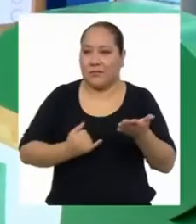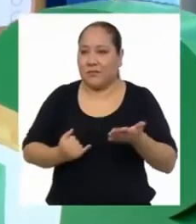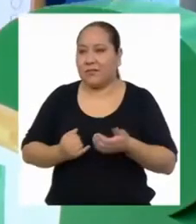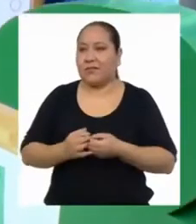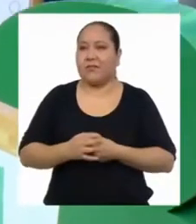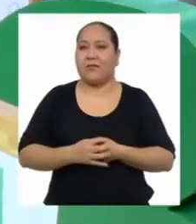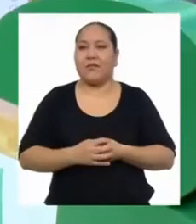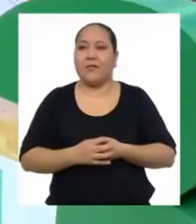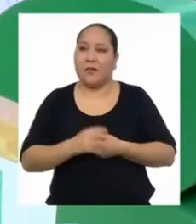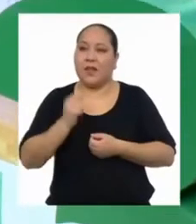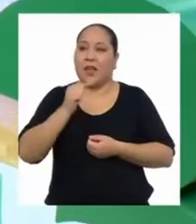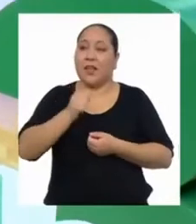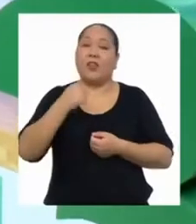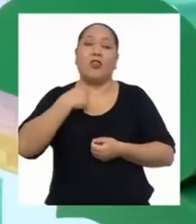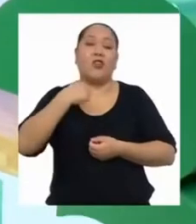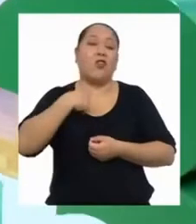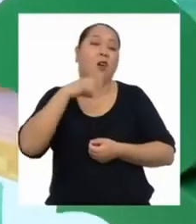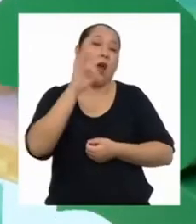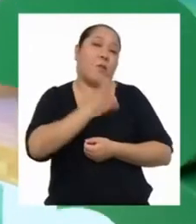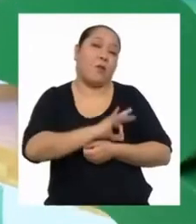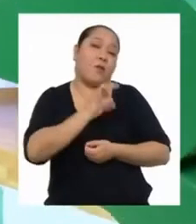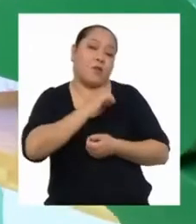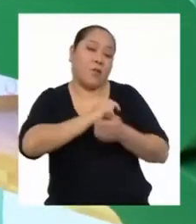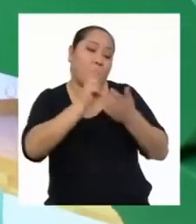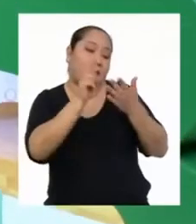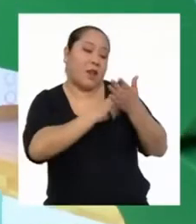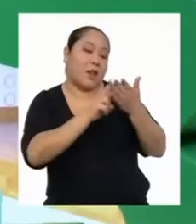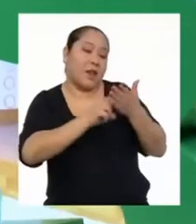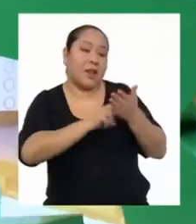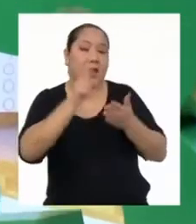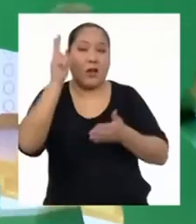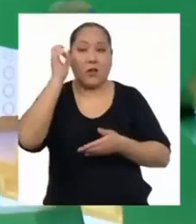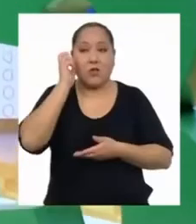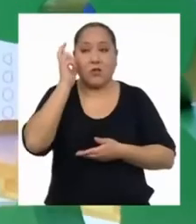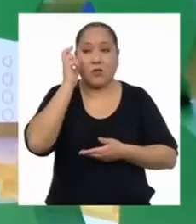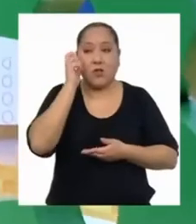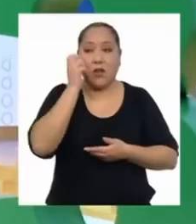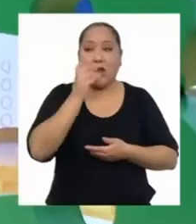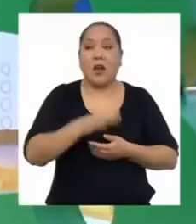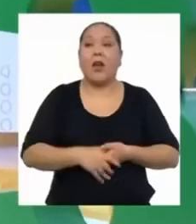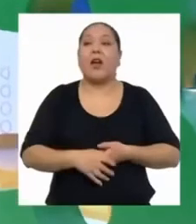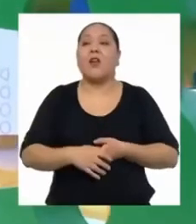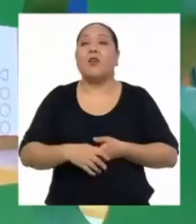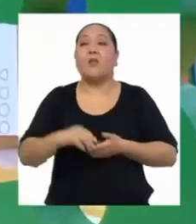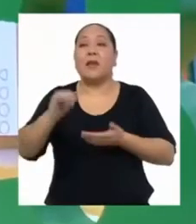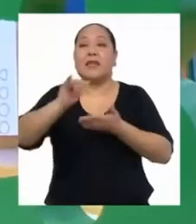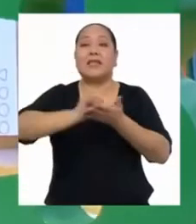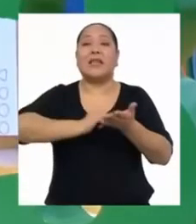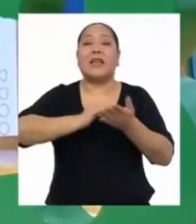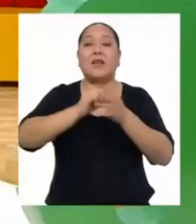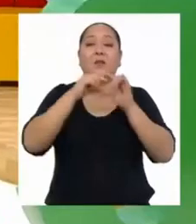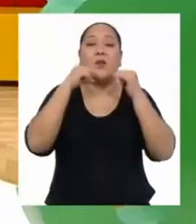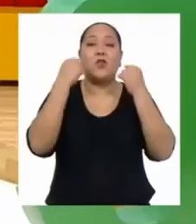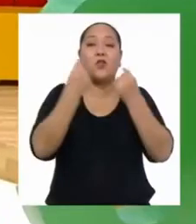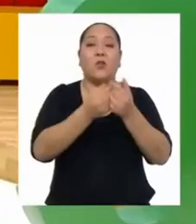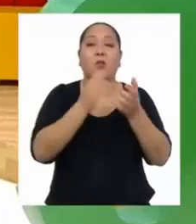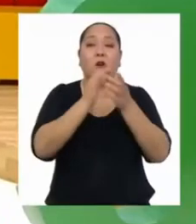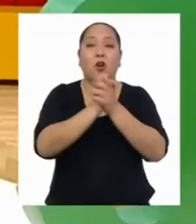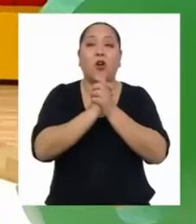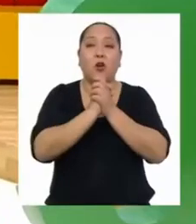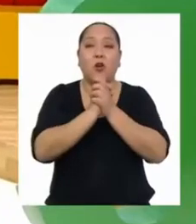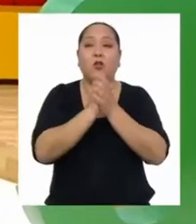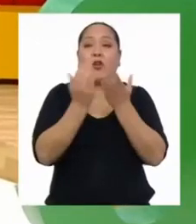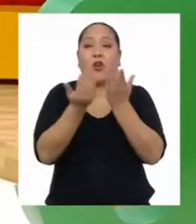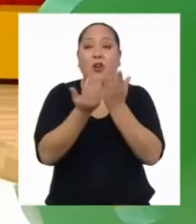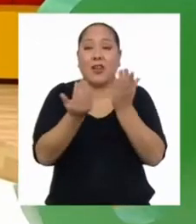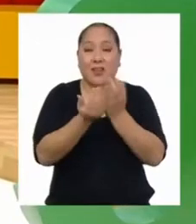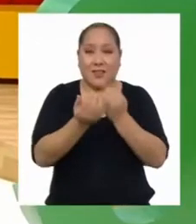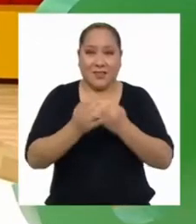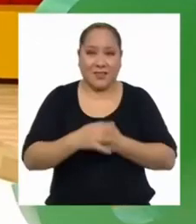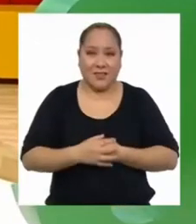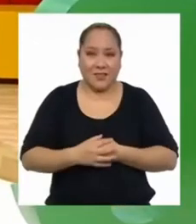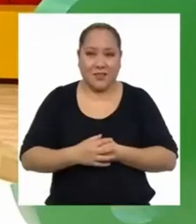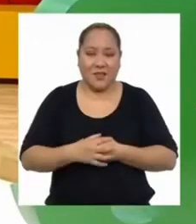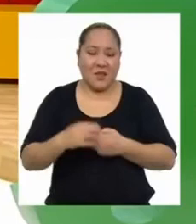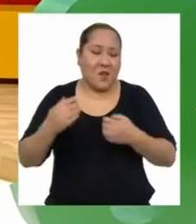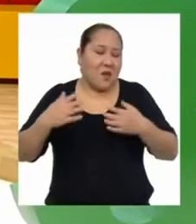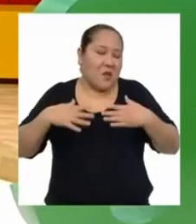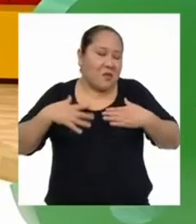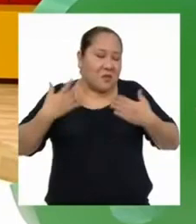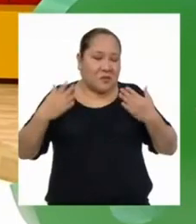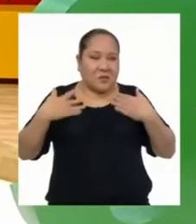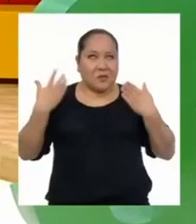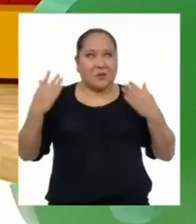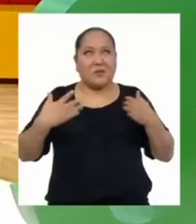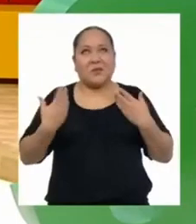De paso, aprovecho para leer y escuchar los mensajes de mi grupo de colegio. Me alegra tanto que se esté generando